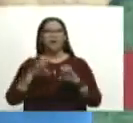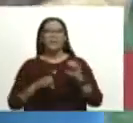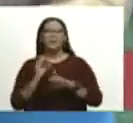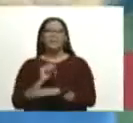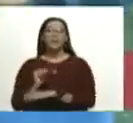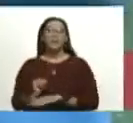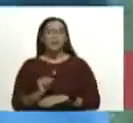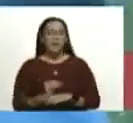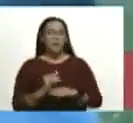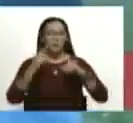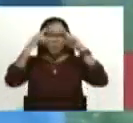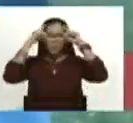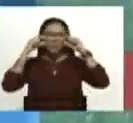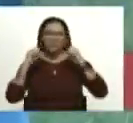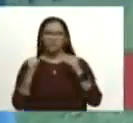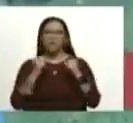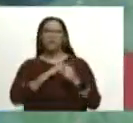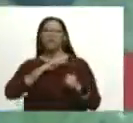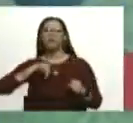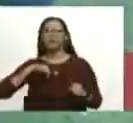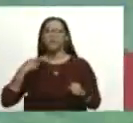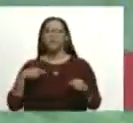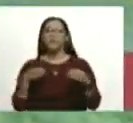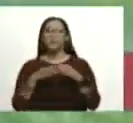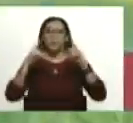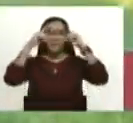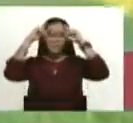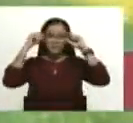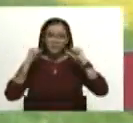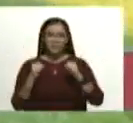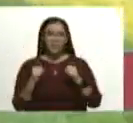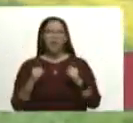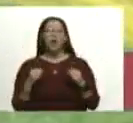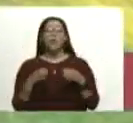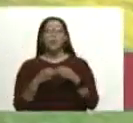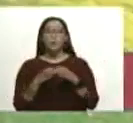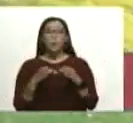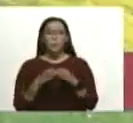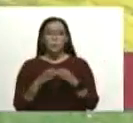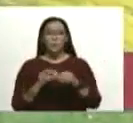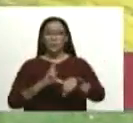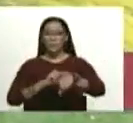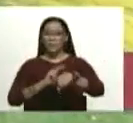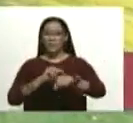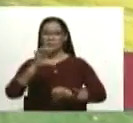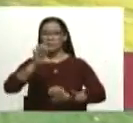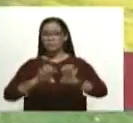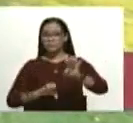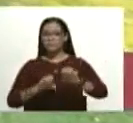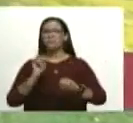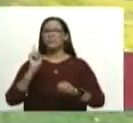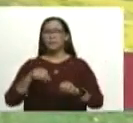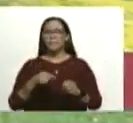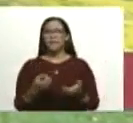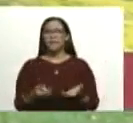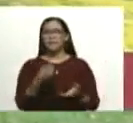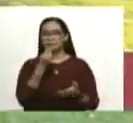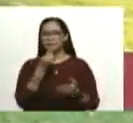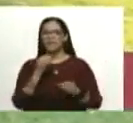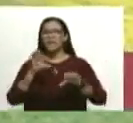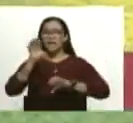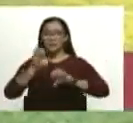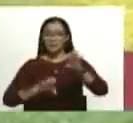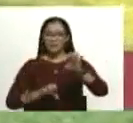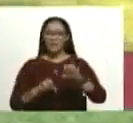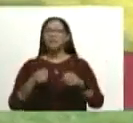por especialistas. Nosotros tenemos un grupo de especialistas, un grupo de veterinarios, de veterinarias y también de nutricionistas. ¿Saben